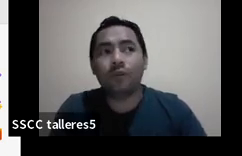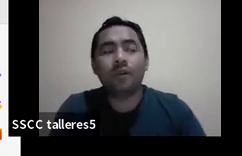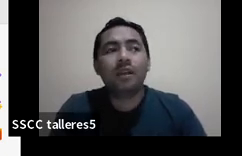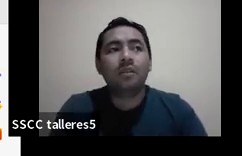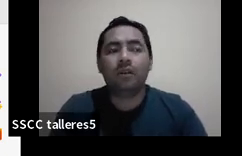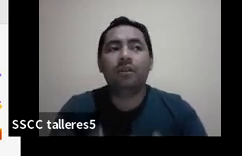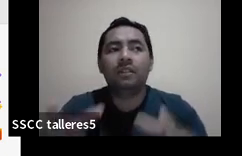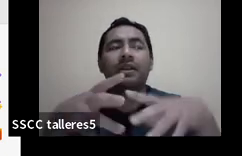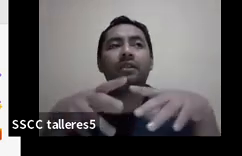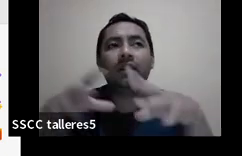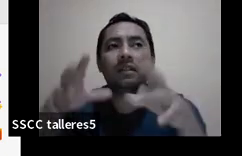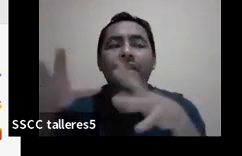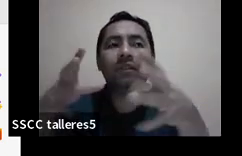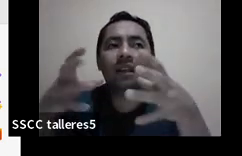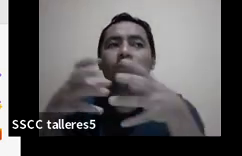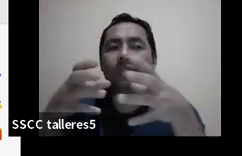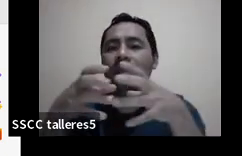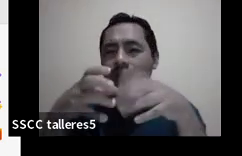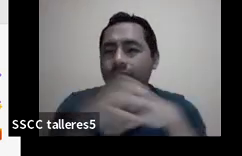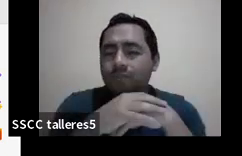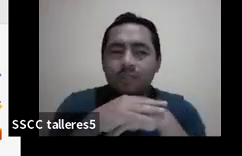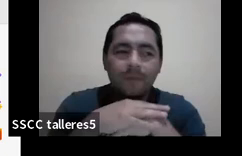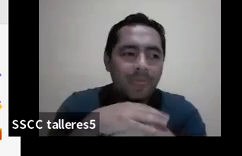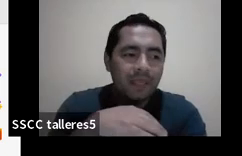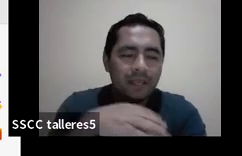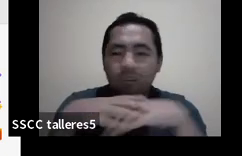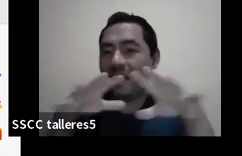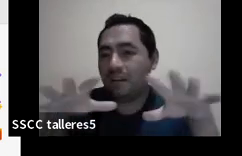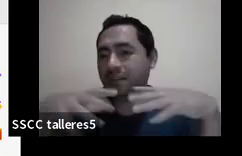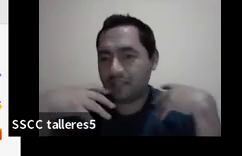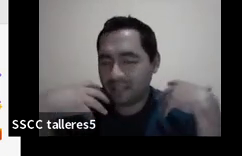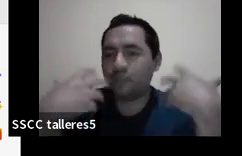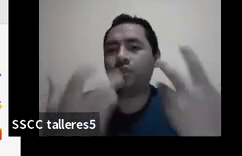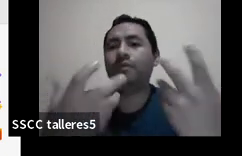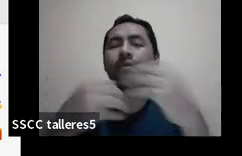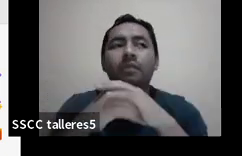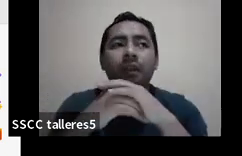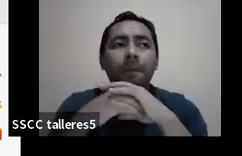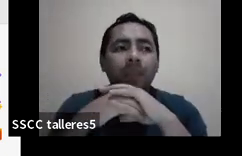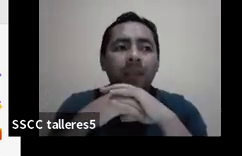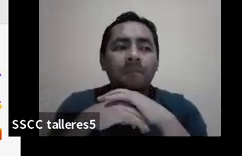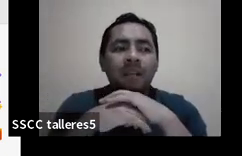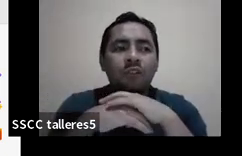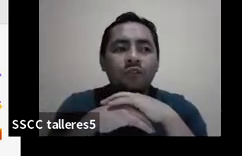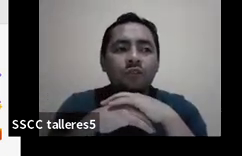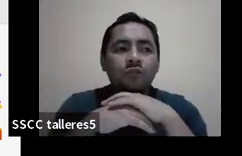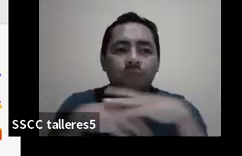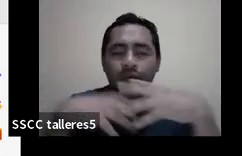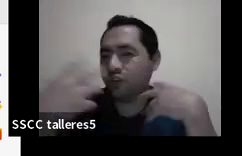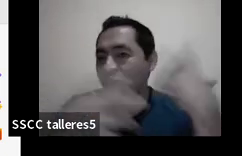La inclusión. Bueno, estaba hablando de la exclusividad, ¿no? Entonces, lo ideal es que sea exclusivo, ¿ya?